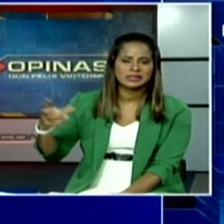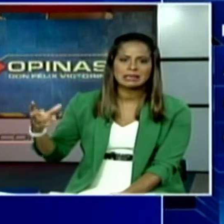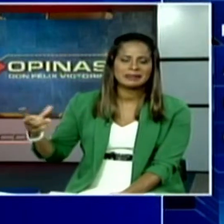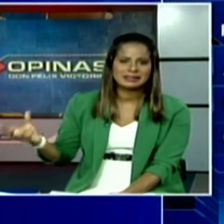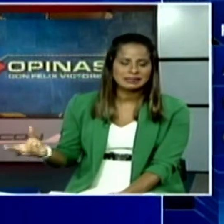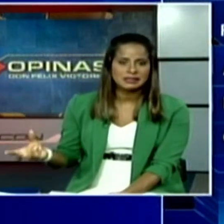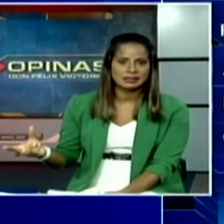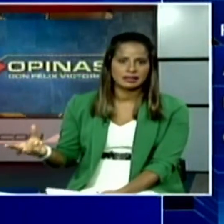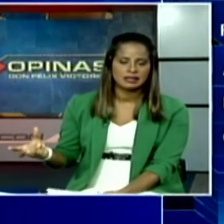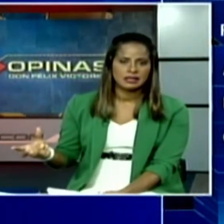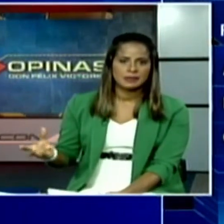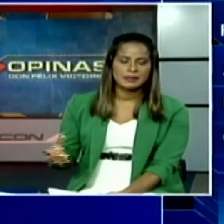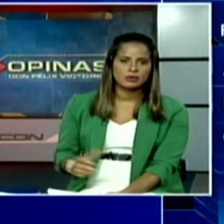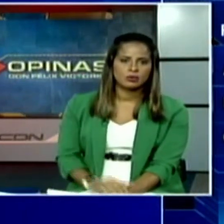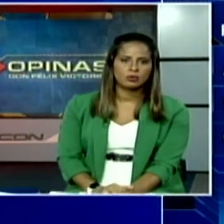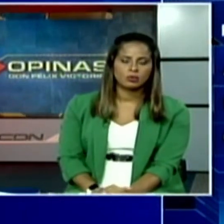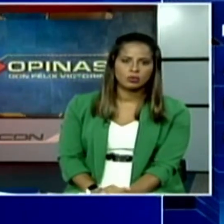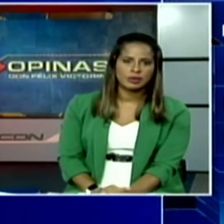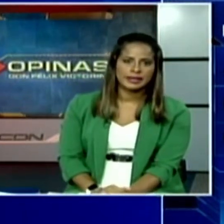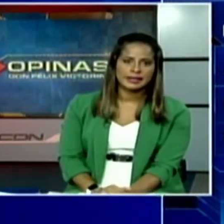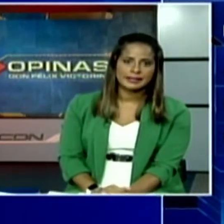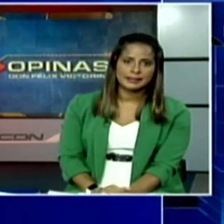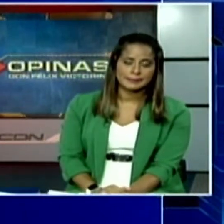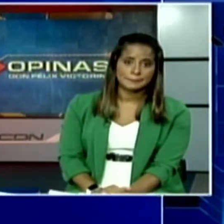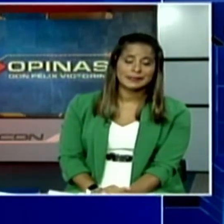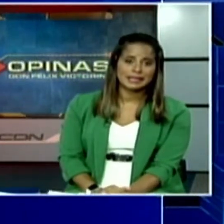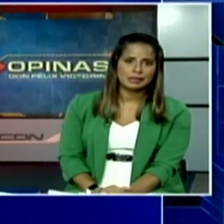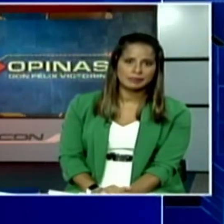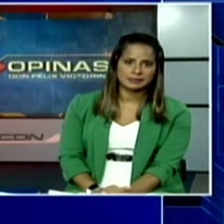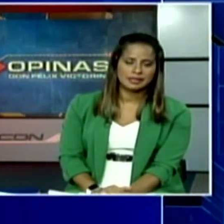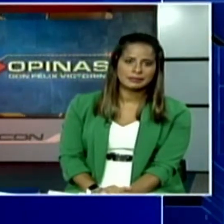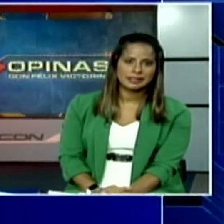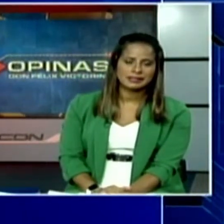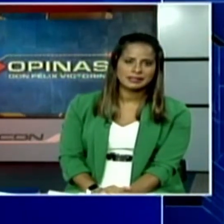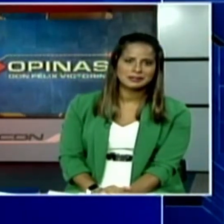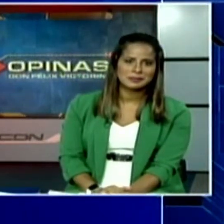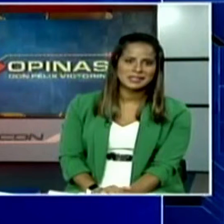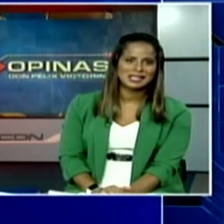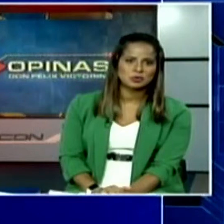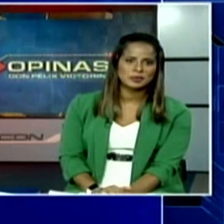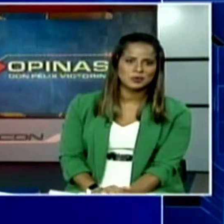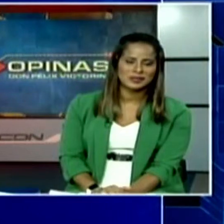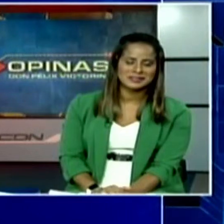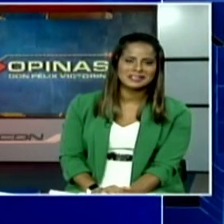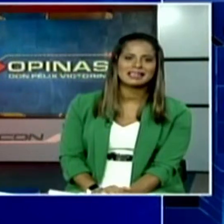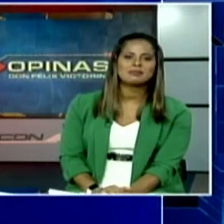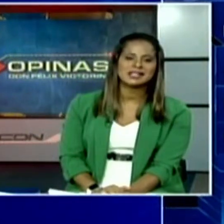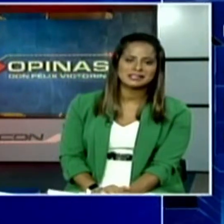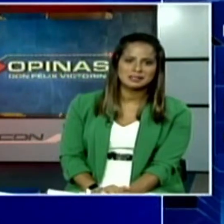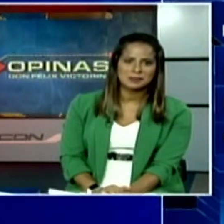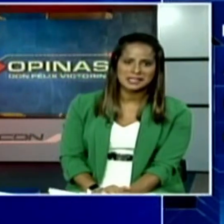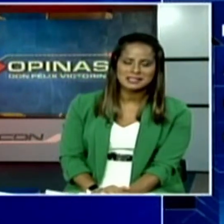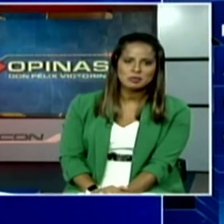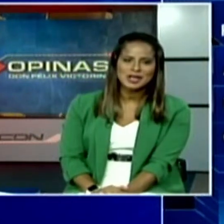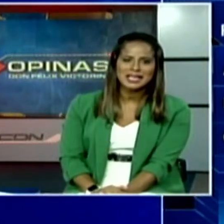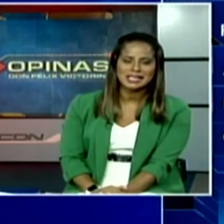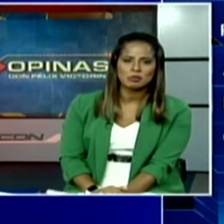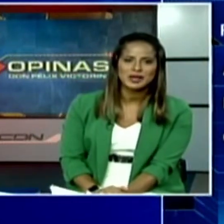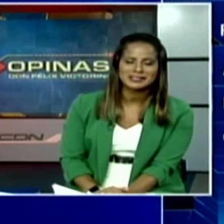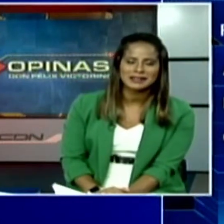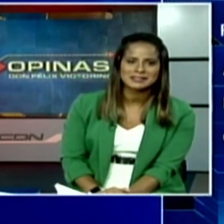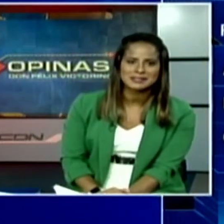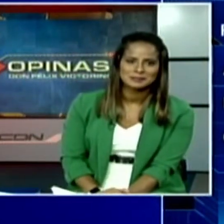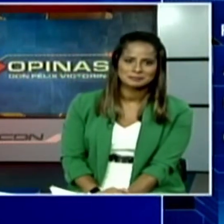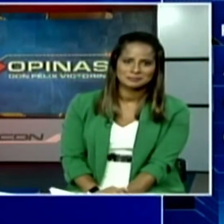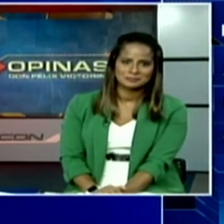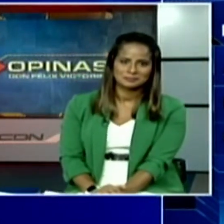en una etapa distinta. Pero, caramba, la verdad es que se dividen las opiniones. ¿Y de qué manera se dividen? Seguimos en la línea.